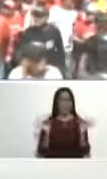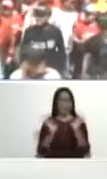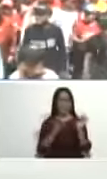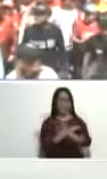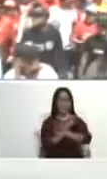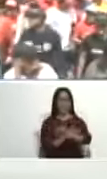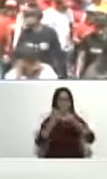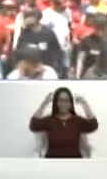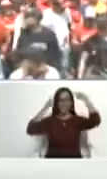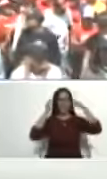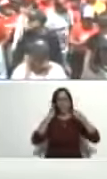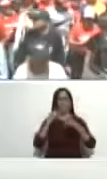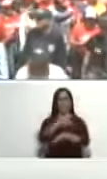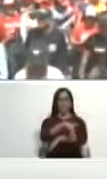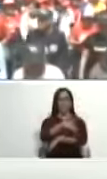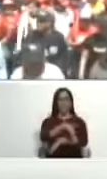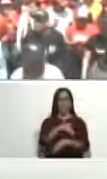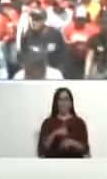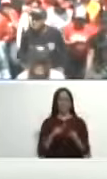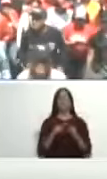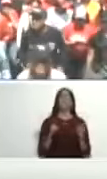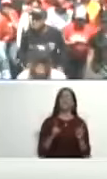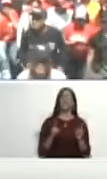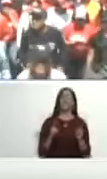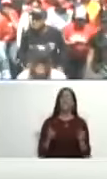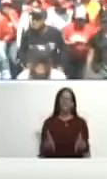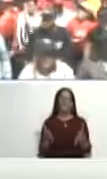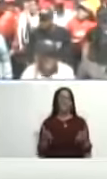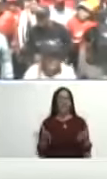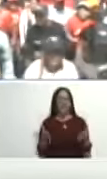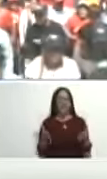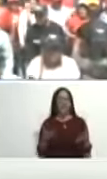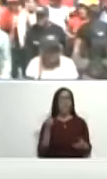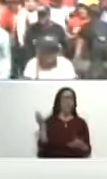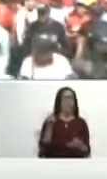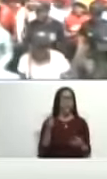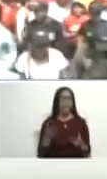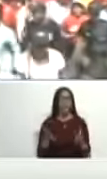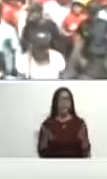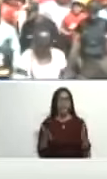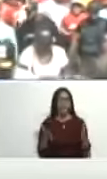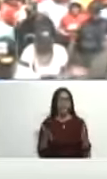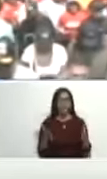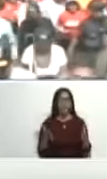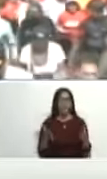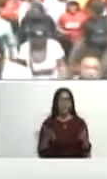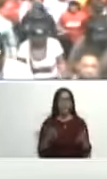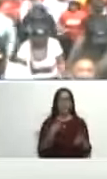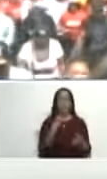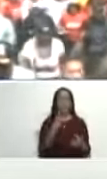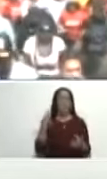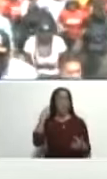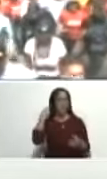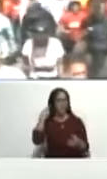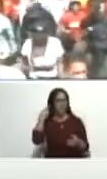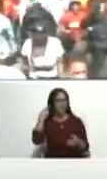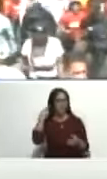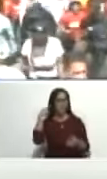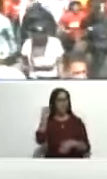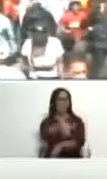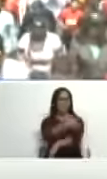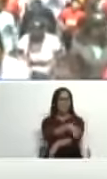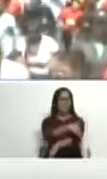en la calle. Pero les ganamos. ¿Cómo les ganamos? Boca oído en las